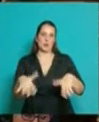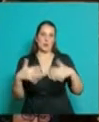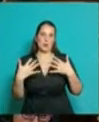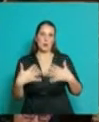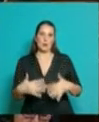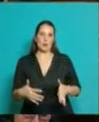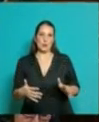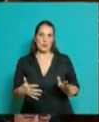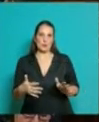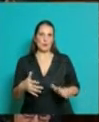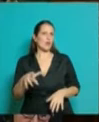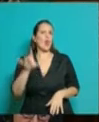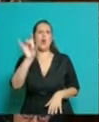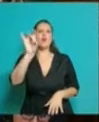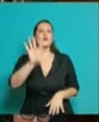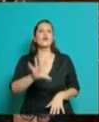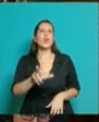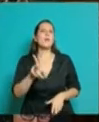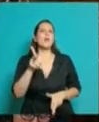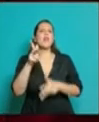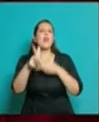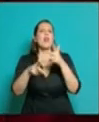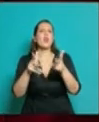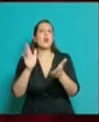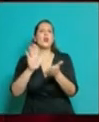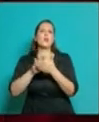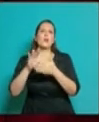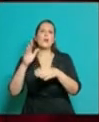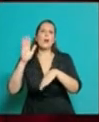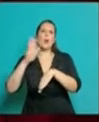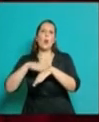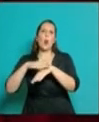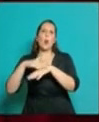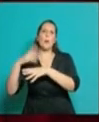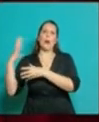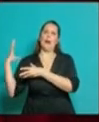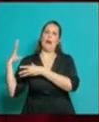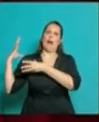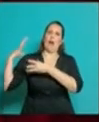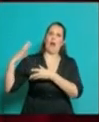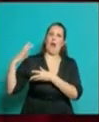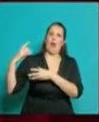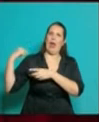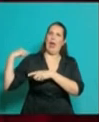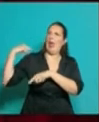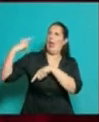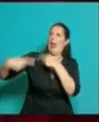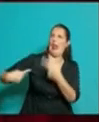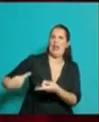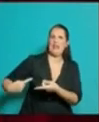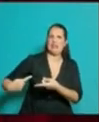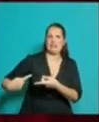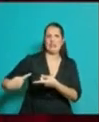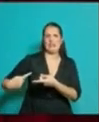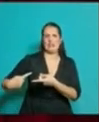eso es lo que nos dejó el discurso. No habló de atrás y habló del futuro, pero